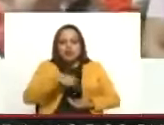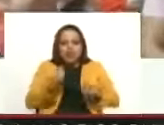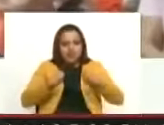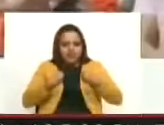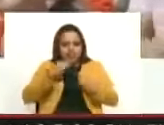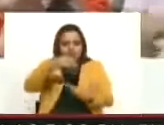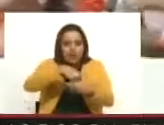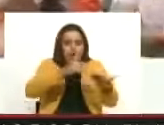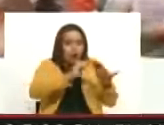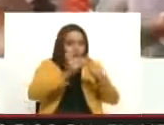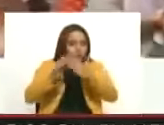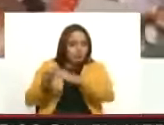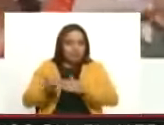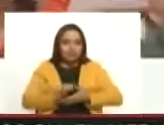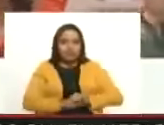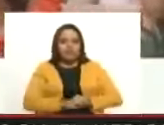comunidad.